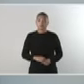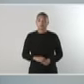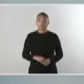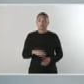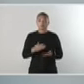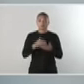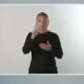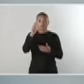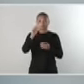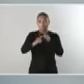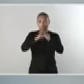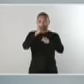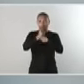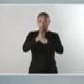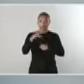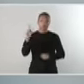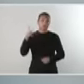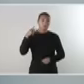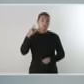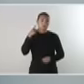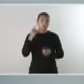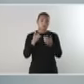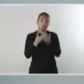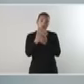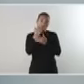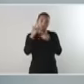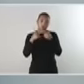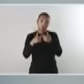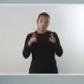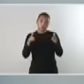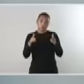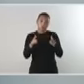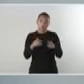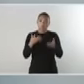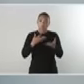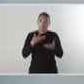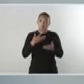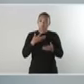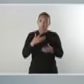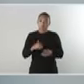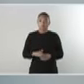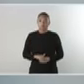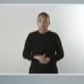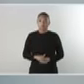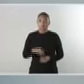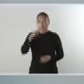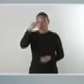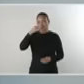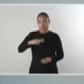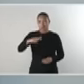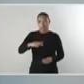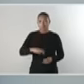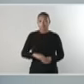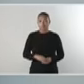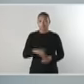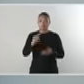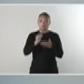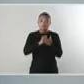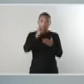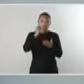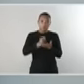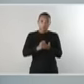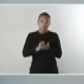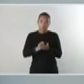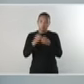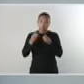desde hace 30 años que la política neoliberal perdura en México Tamaulipas